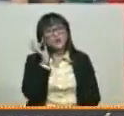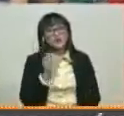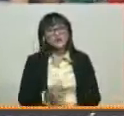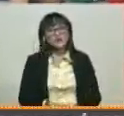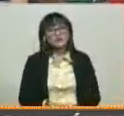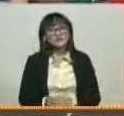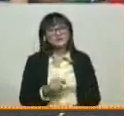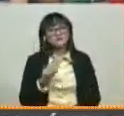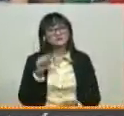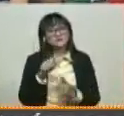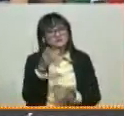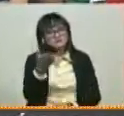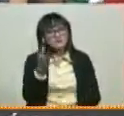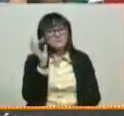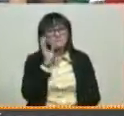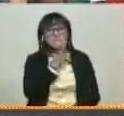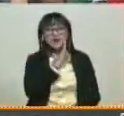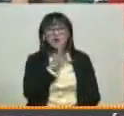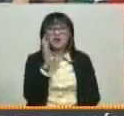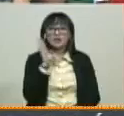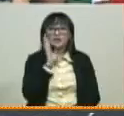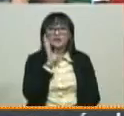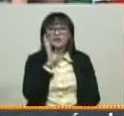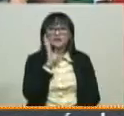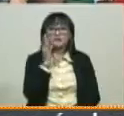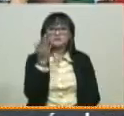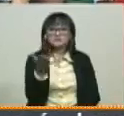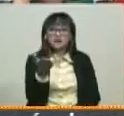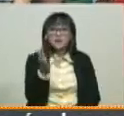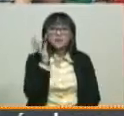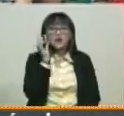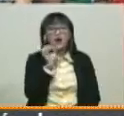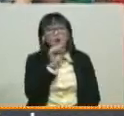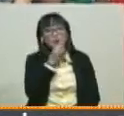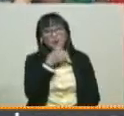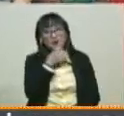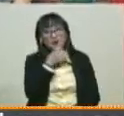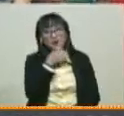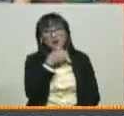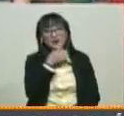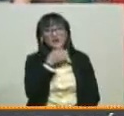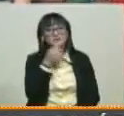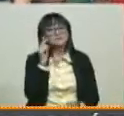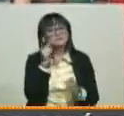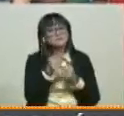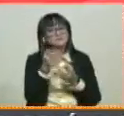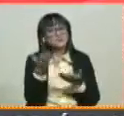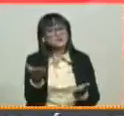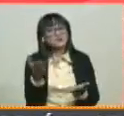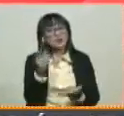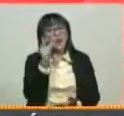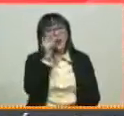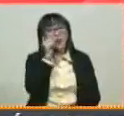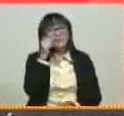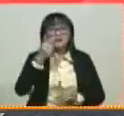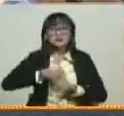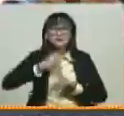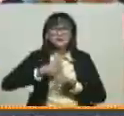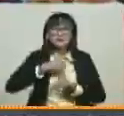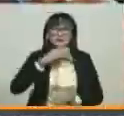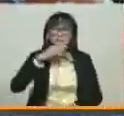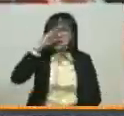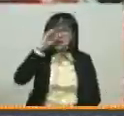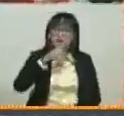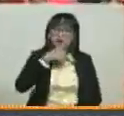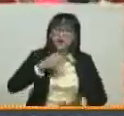por ti mujer madre, por ti mujer abuela. Vamos a ganar por ti, hombre guerrero, padre,